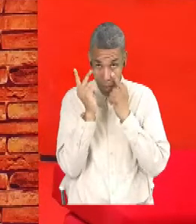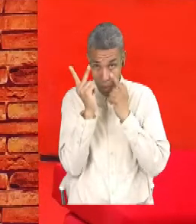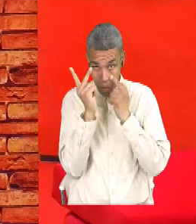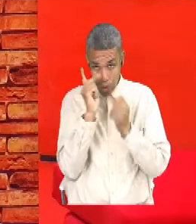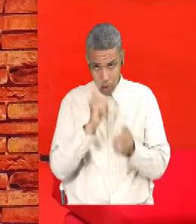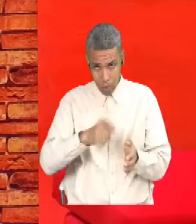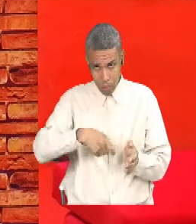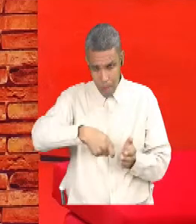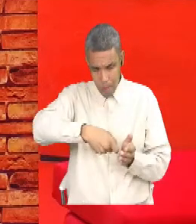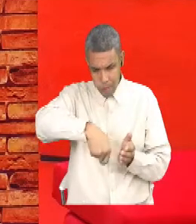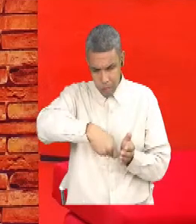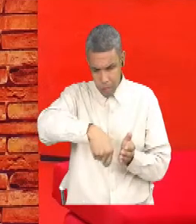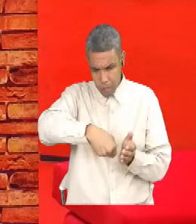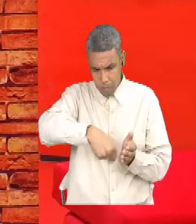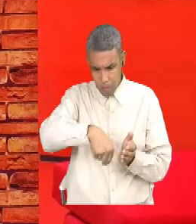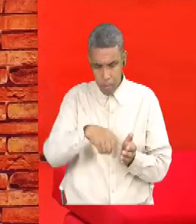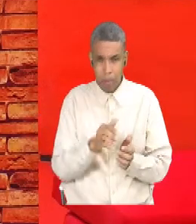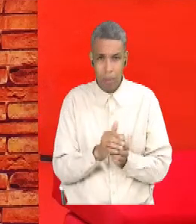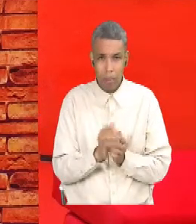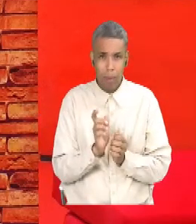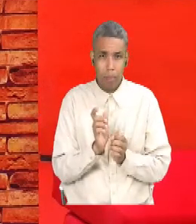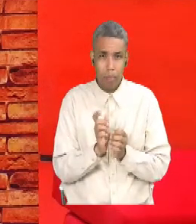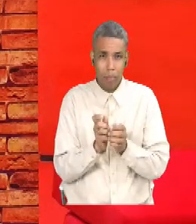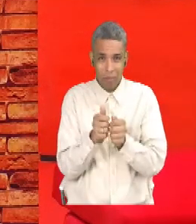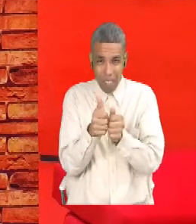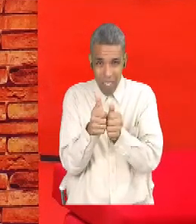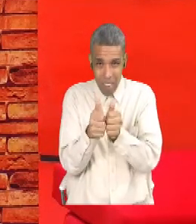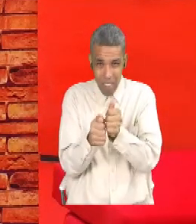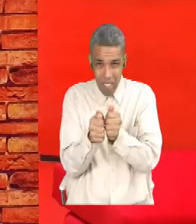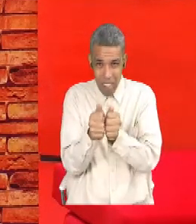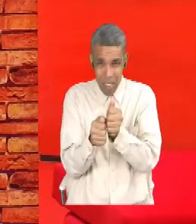Vamos a poner un chorrito de leche de almendras.